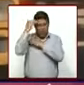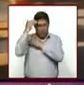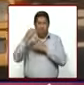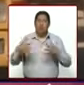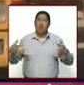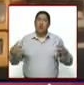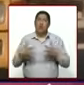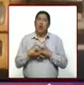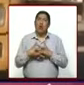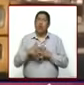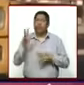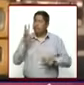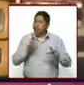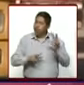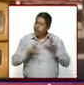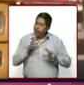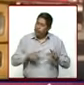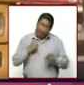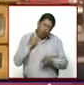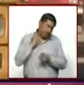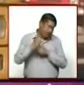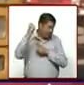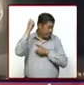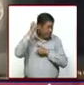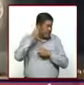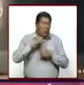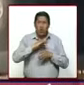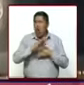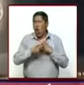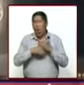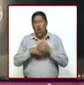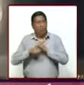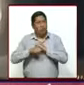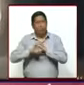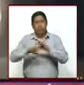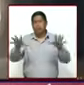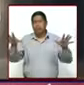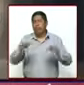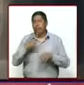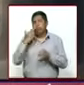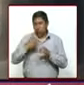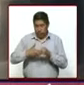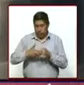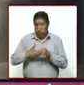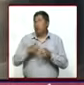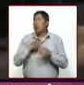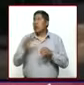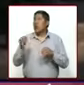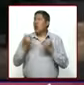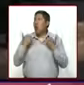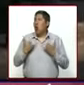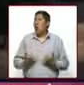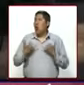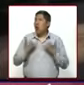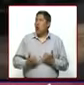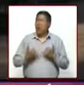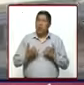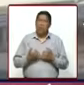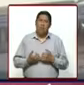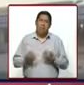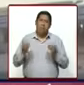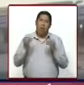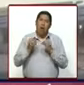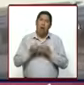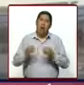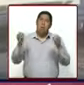los bloqueos entorpecen y perjudican a la logística de distribución de combustibles líquidos. Precisamente hoy incrementaron las filas